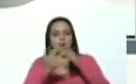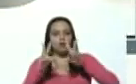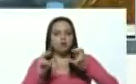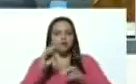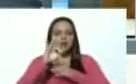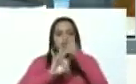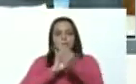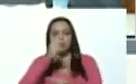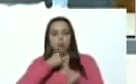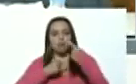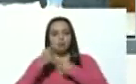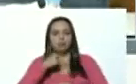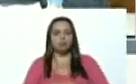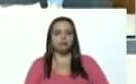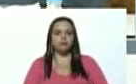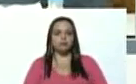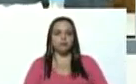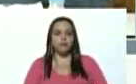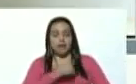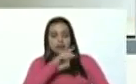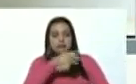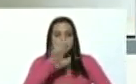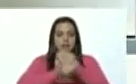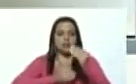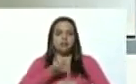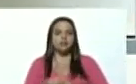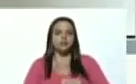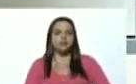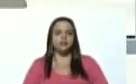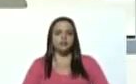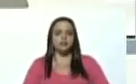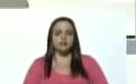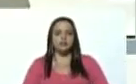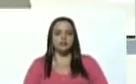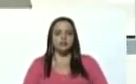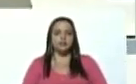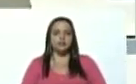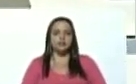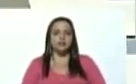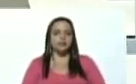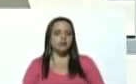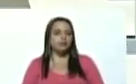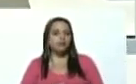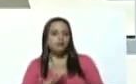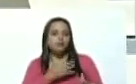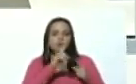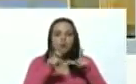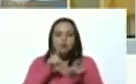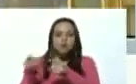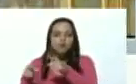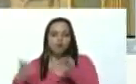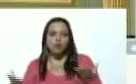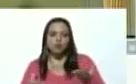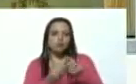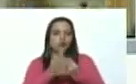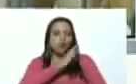Tricolor. Así se ha hecho, en consulta con los consejos